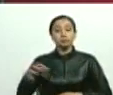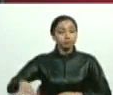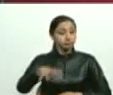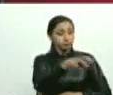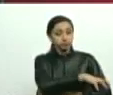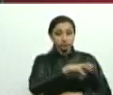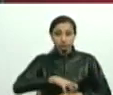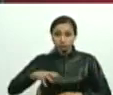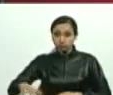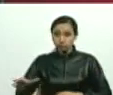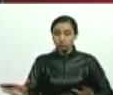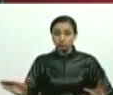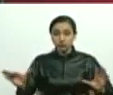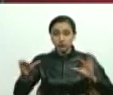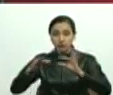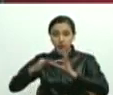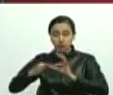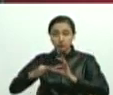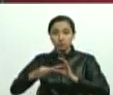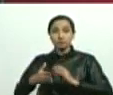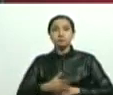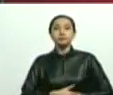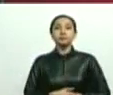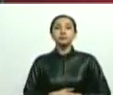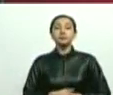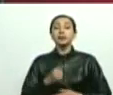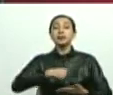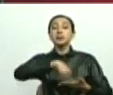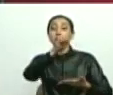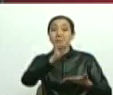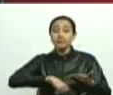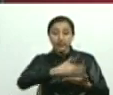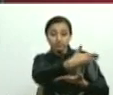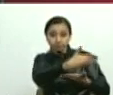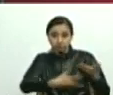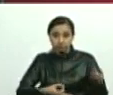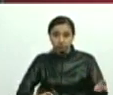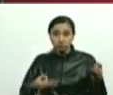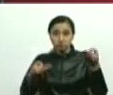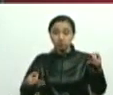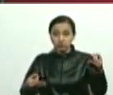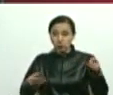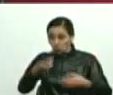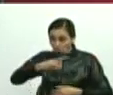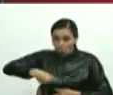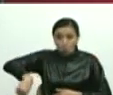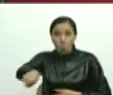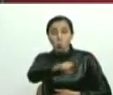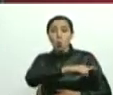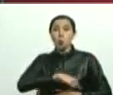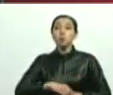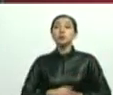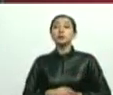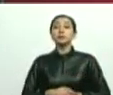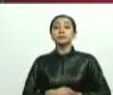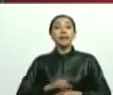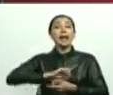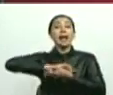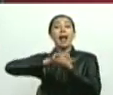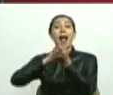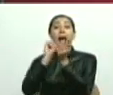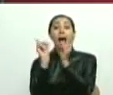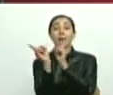y municipios. Al firmar este documento, ustedes tienen que dar un salto